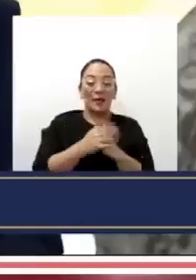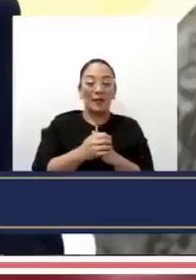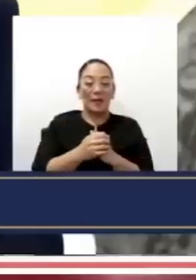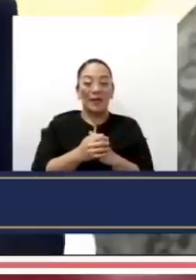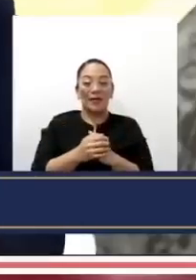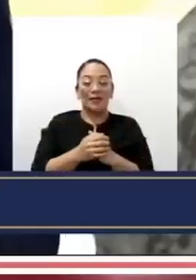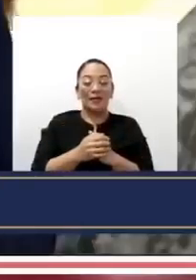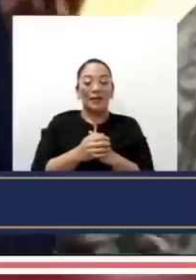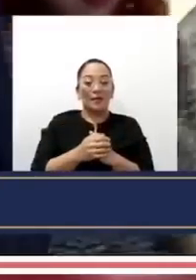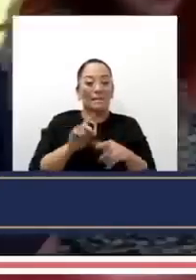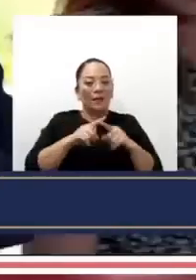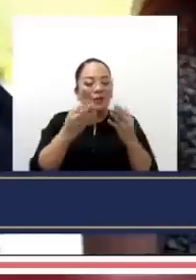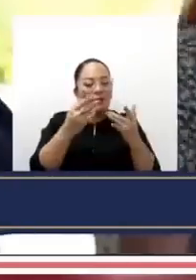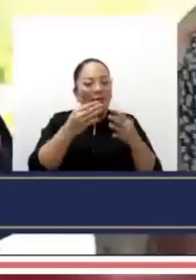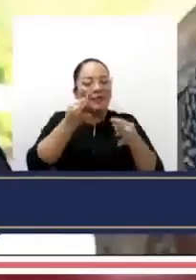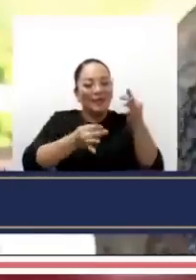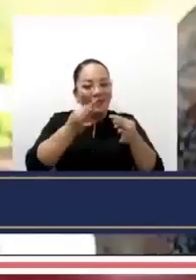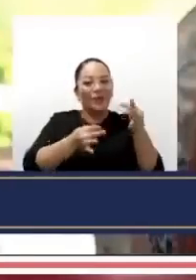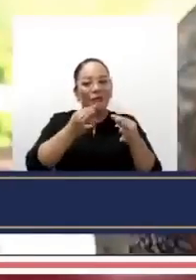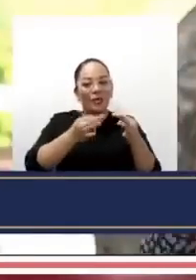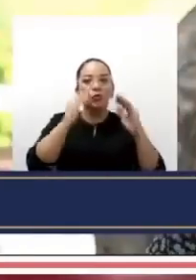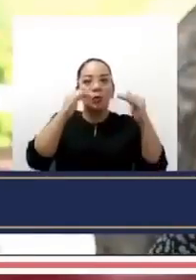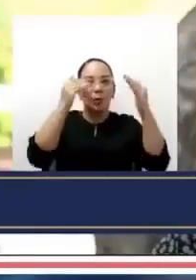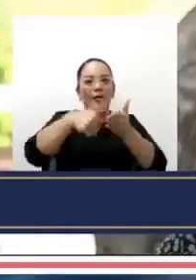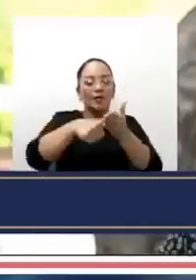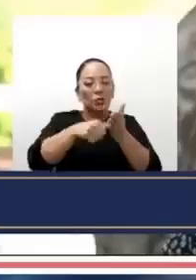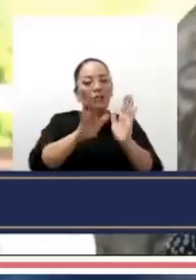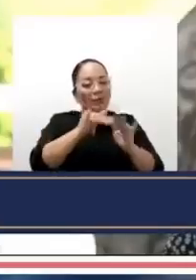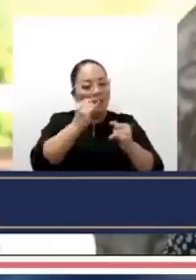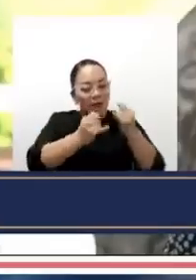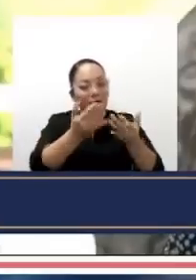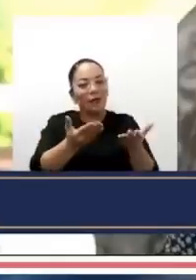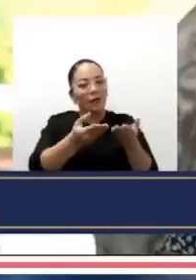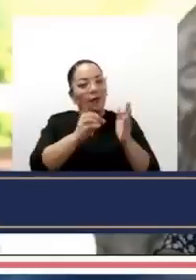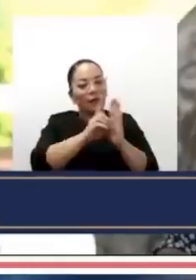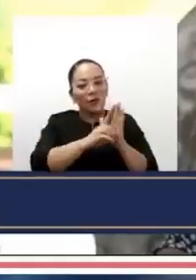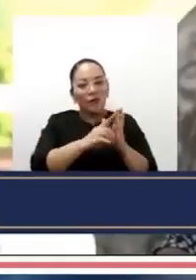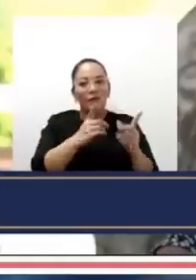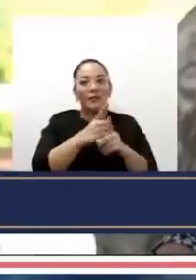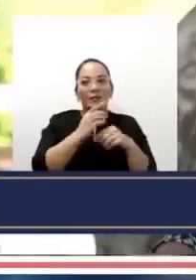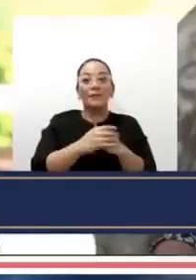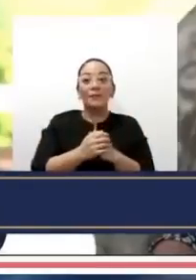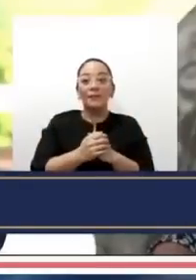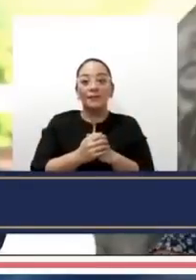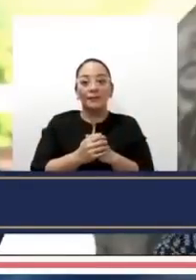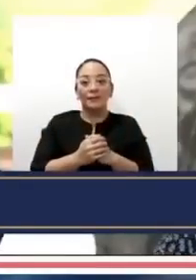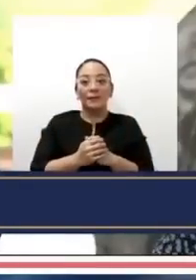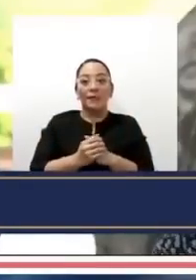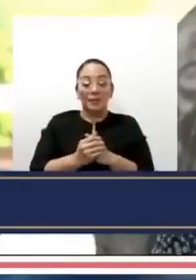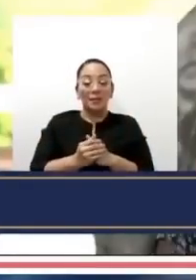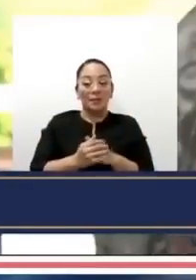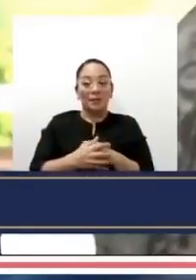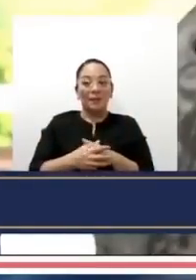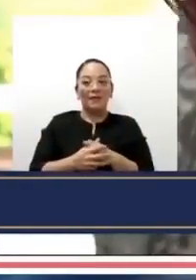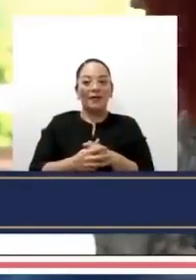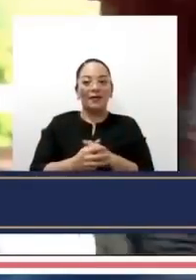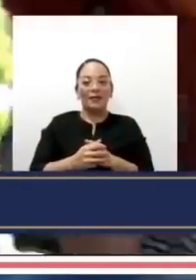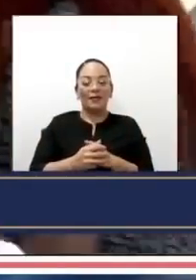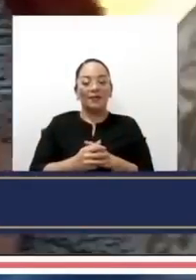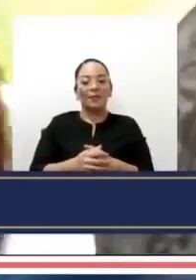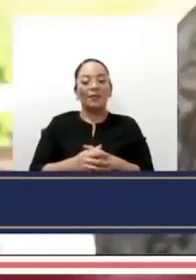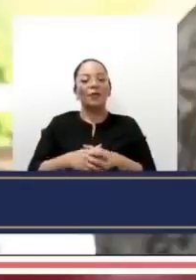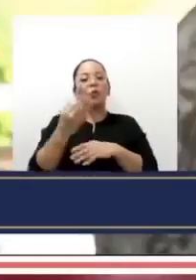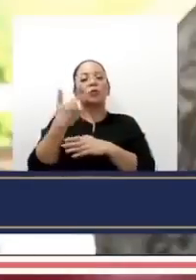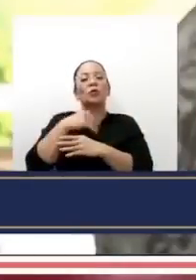a que el Tribunal Supremo de Elecciones termine y dé el derecho de defensa? La siguiente es una genialidad. Un señor que se llama Abel